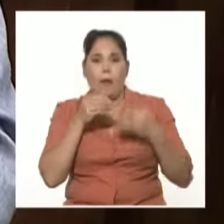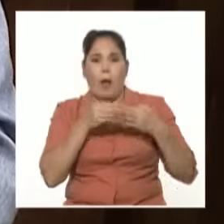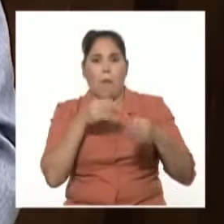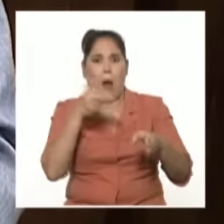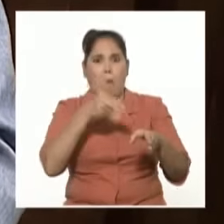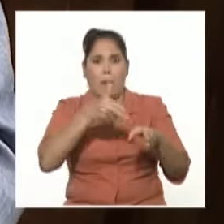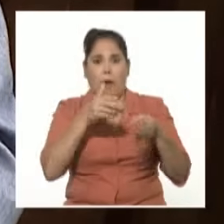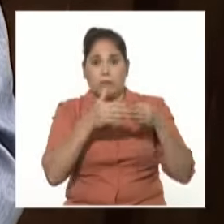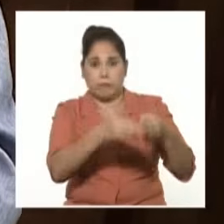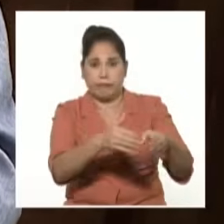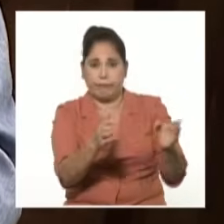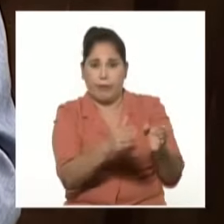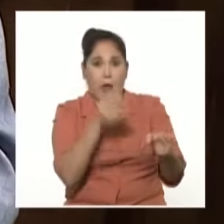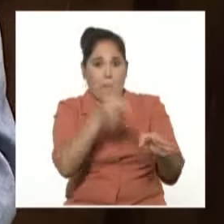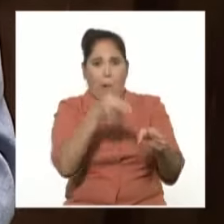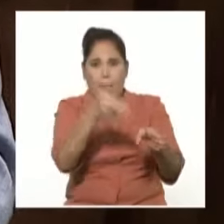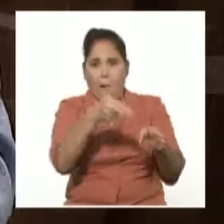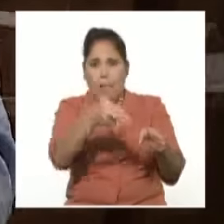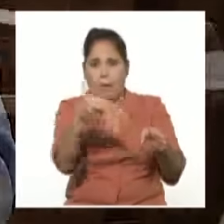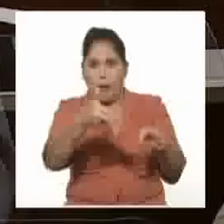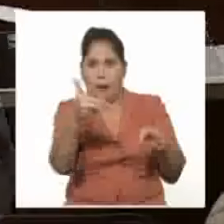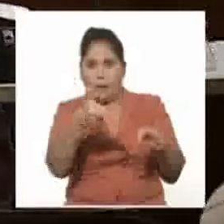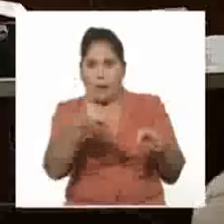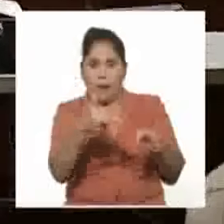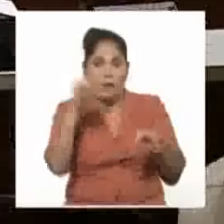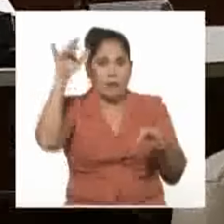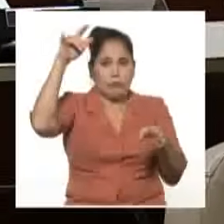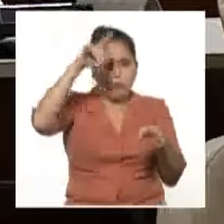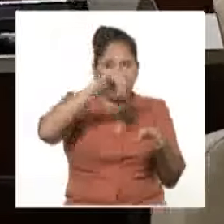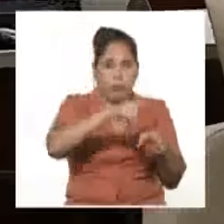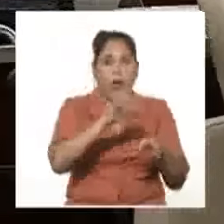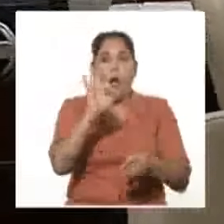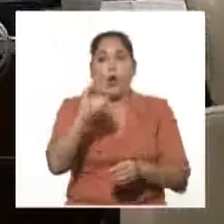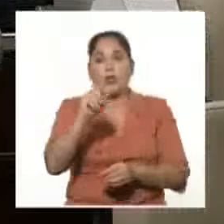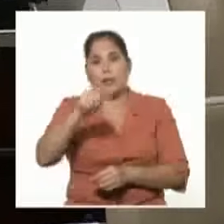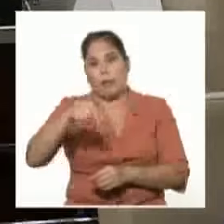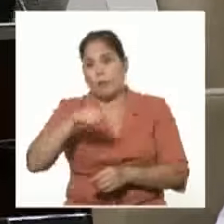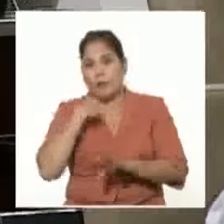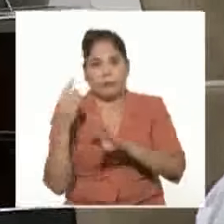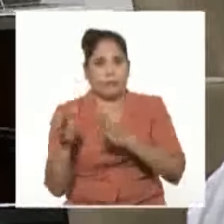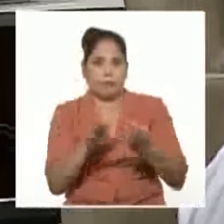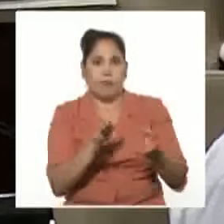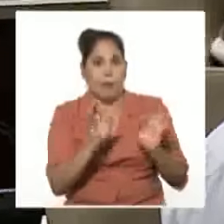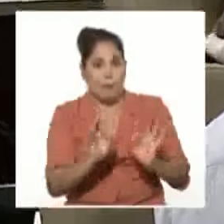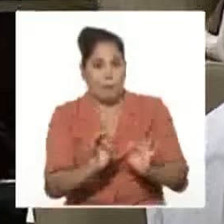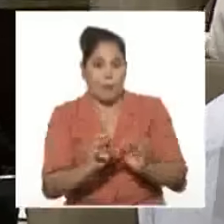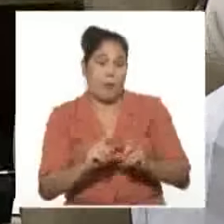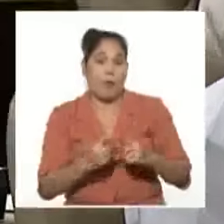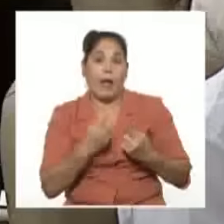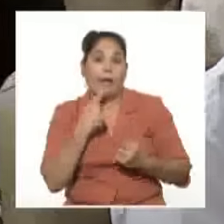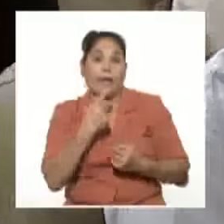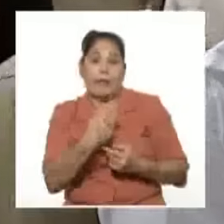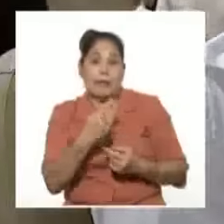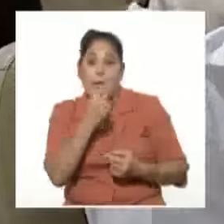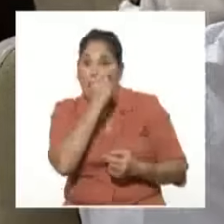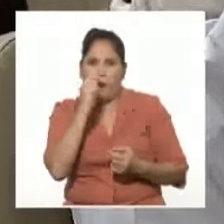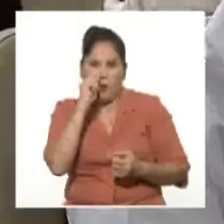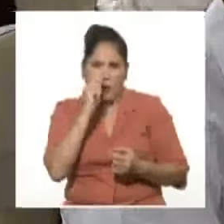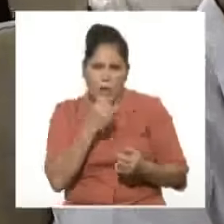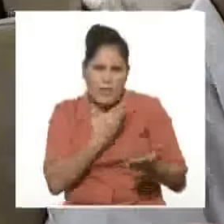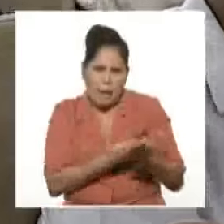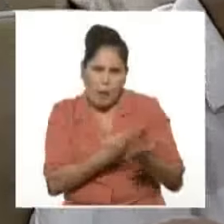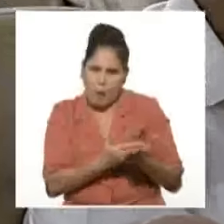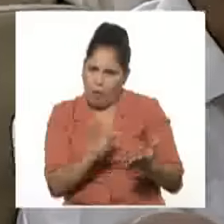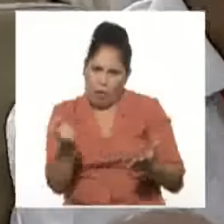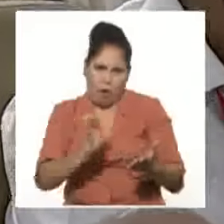embarcaciones y ejecuciones extrajudiciales de más de 80 personas, bajo acusaciones jamás probadas y en medio de